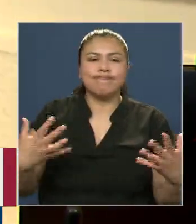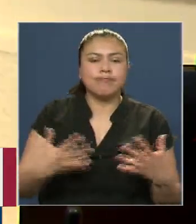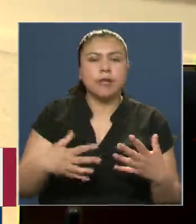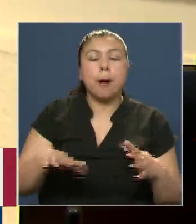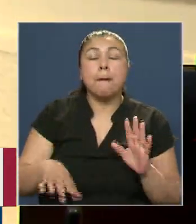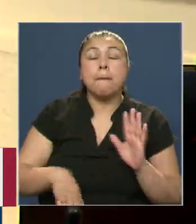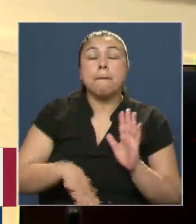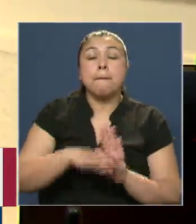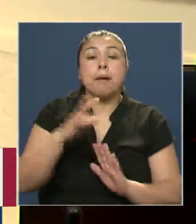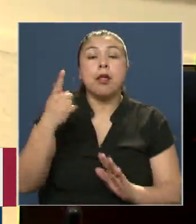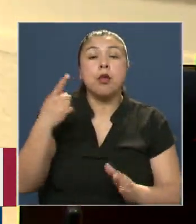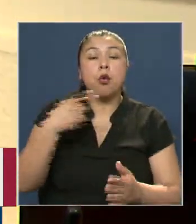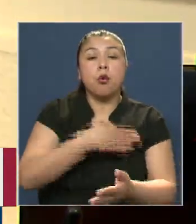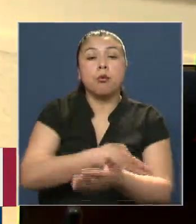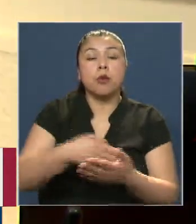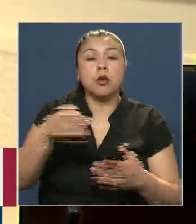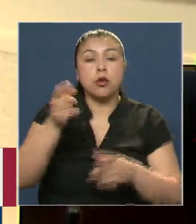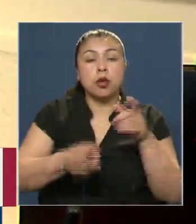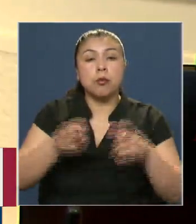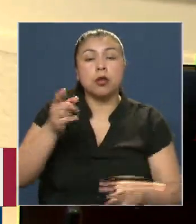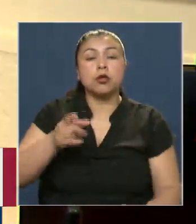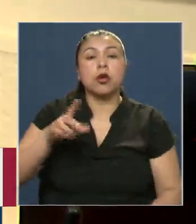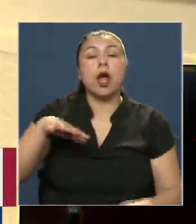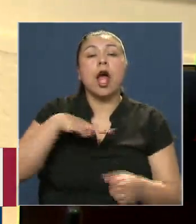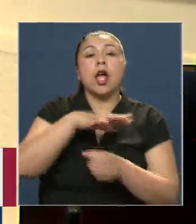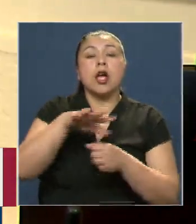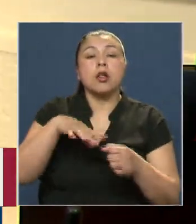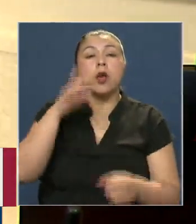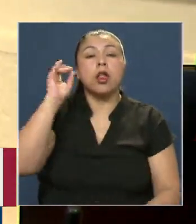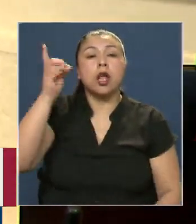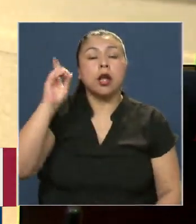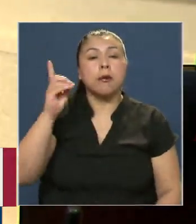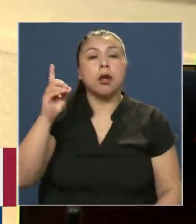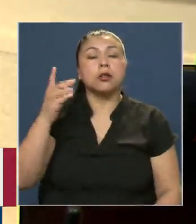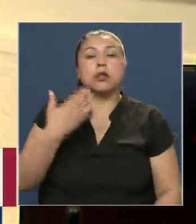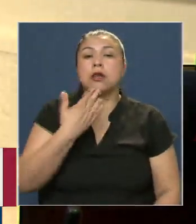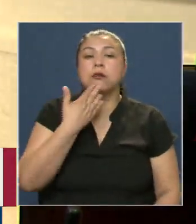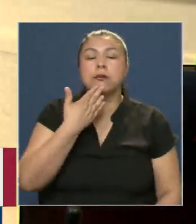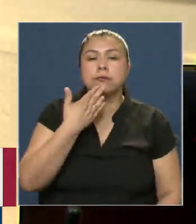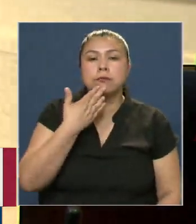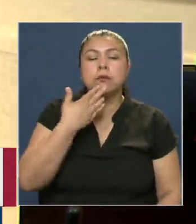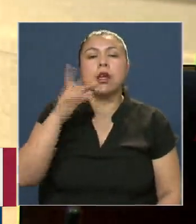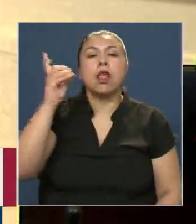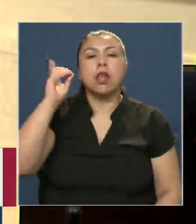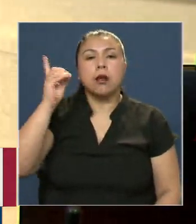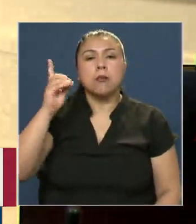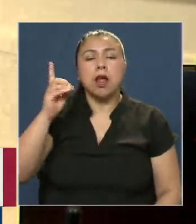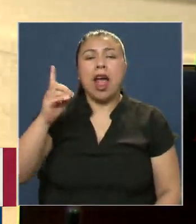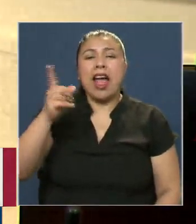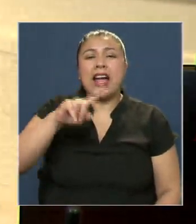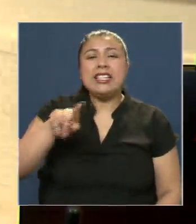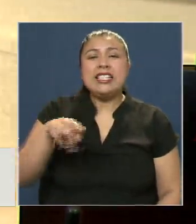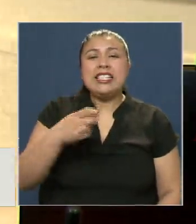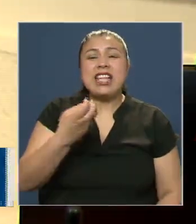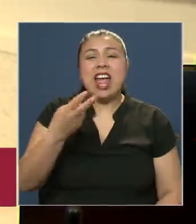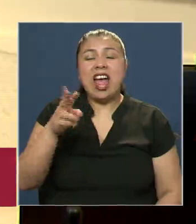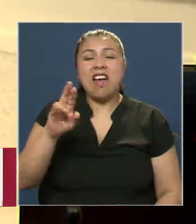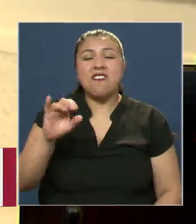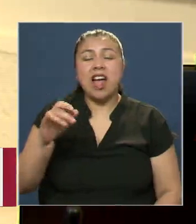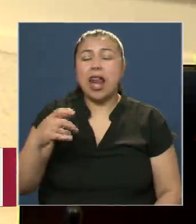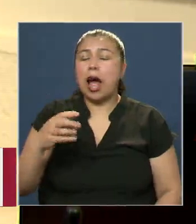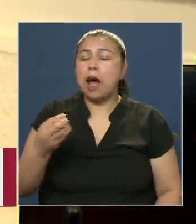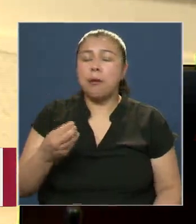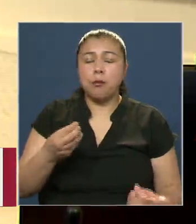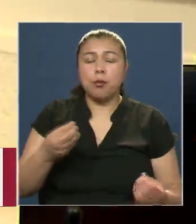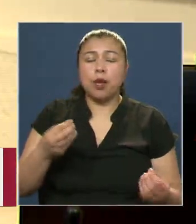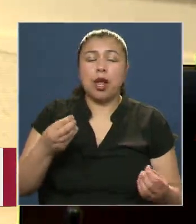de 1 millón de personas que están en una situación de discapacidad y también de discapacidad severa, lo que obliga a la